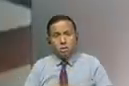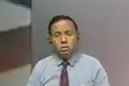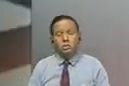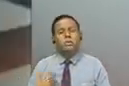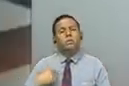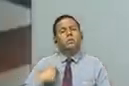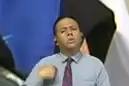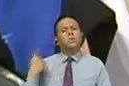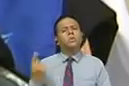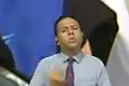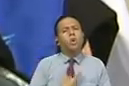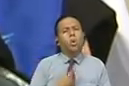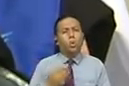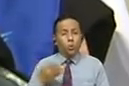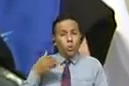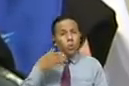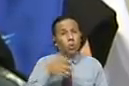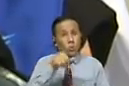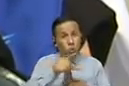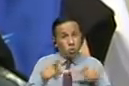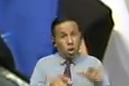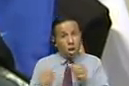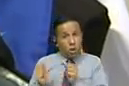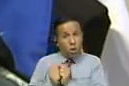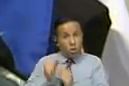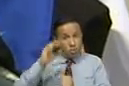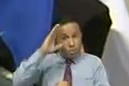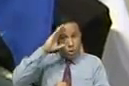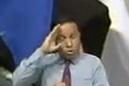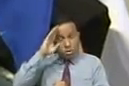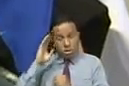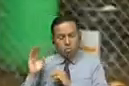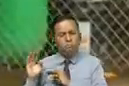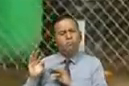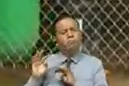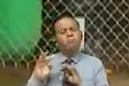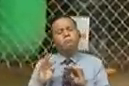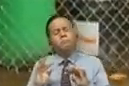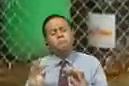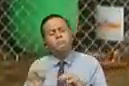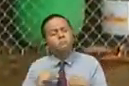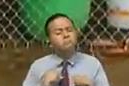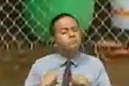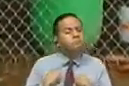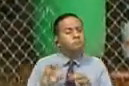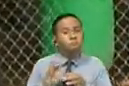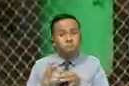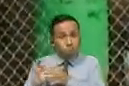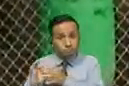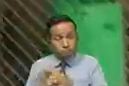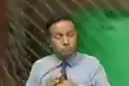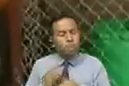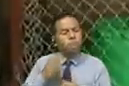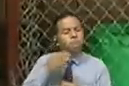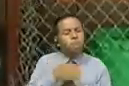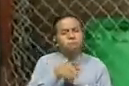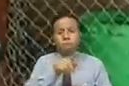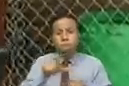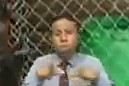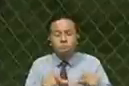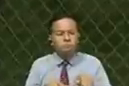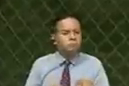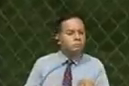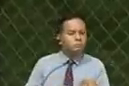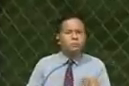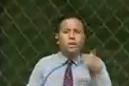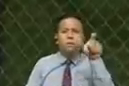Procedimos a acudir al sector junto con la policía para poder realizar acciones conjuntas. Cuando acudimos al sector, ya